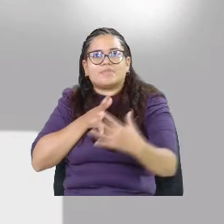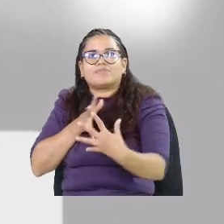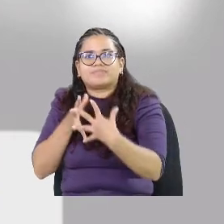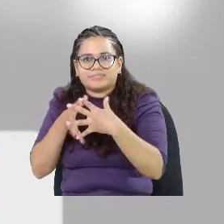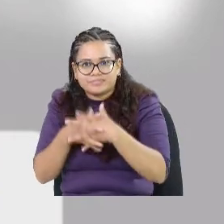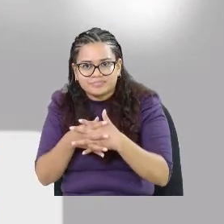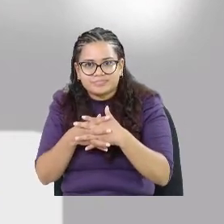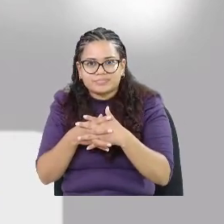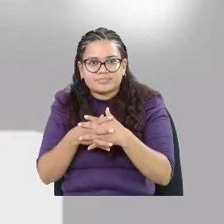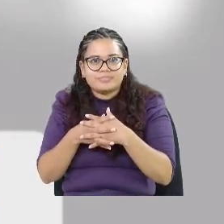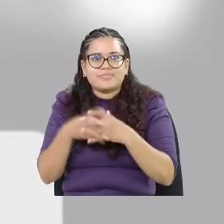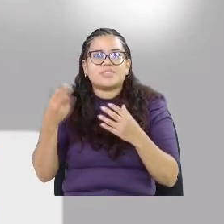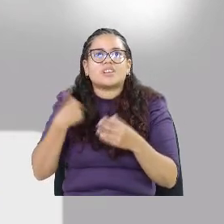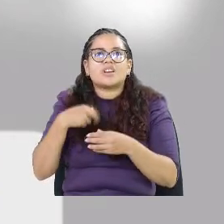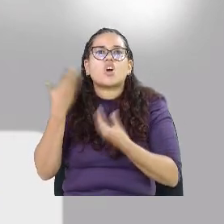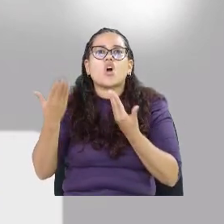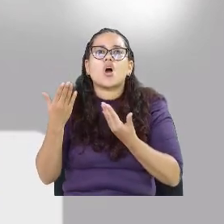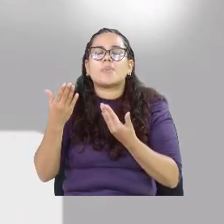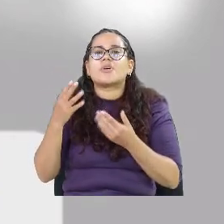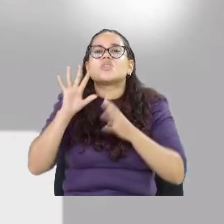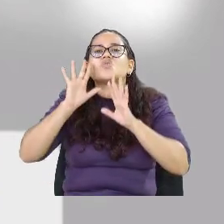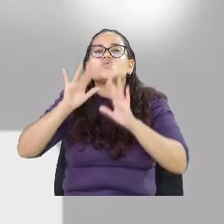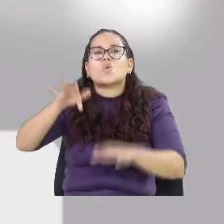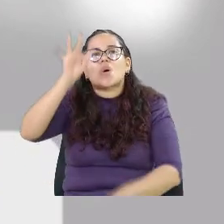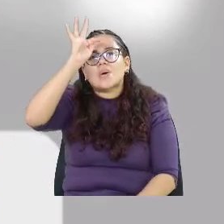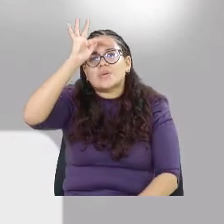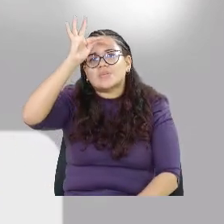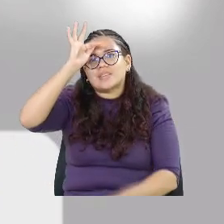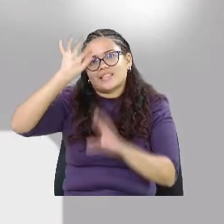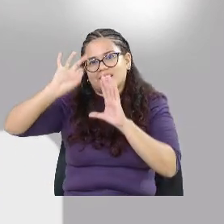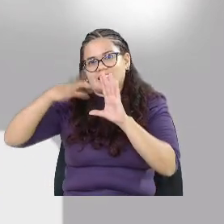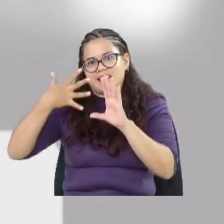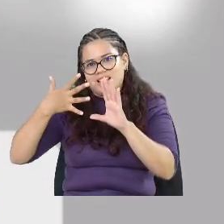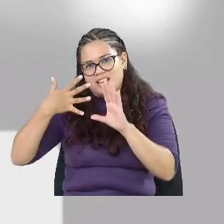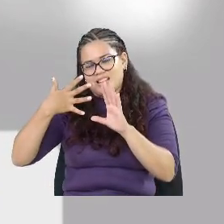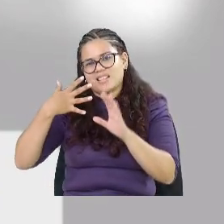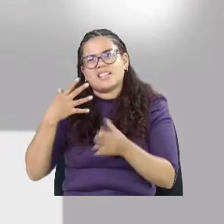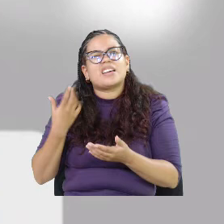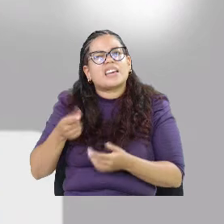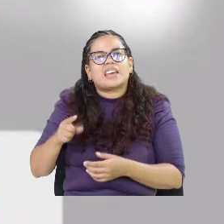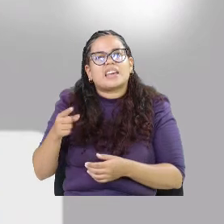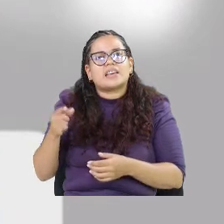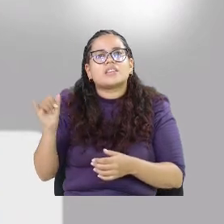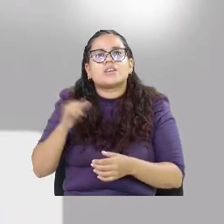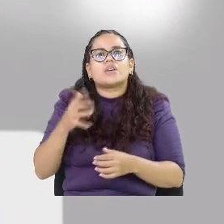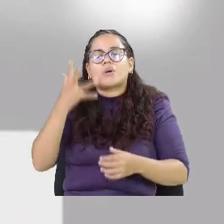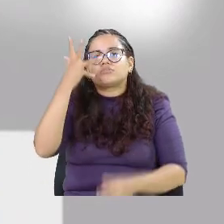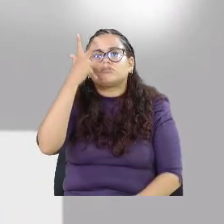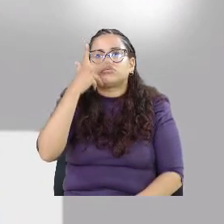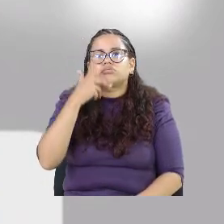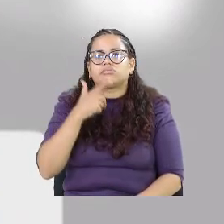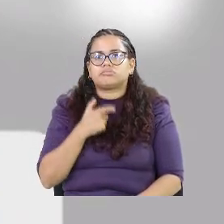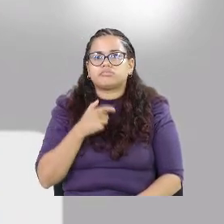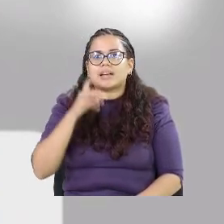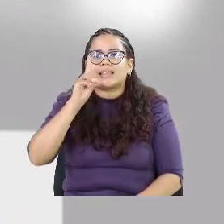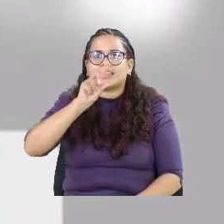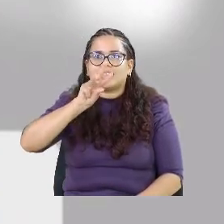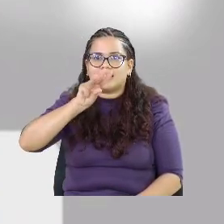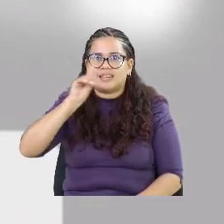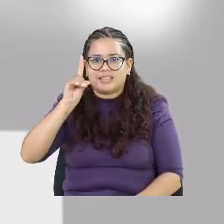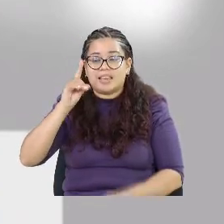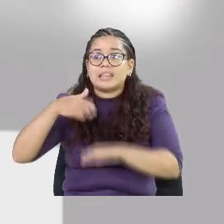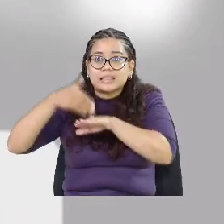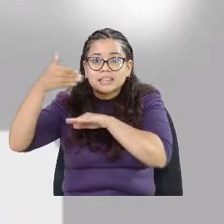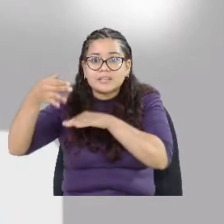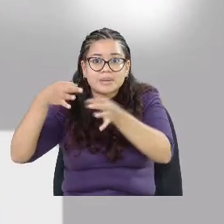con lo que nosotros llamamos la clínica digital. Y la clínica digital es el escaneo 3D. Y más adelante voy